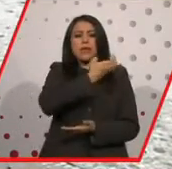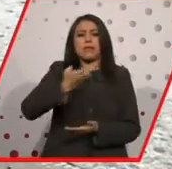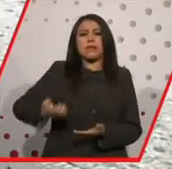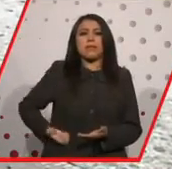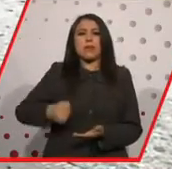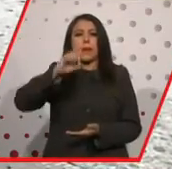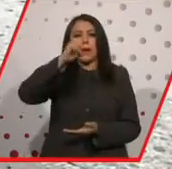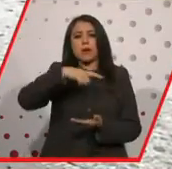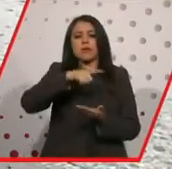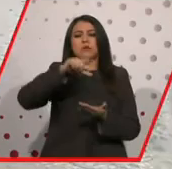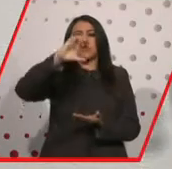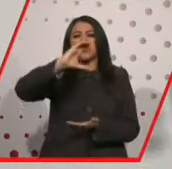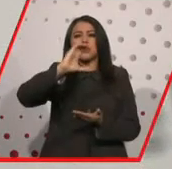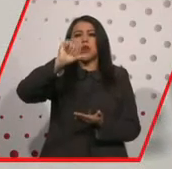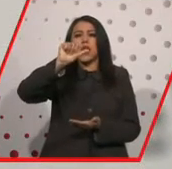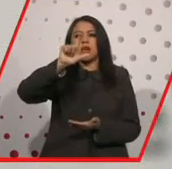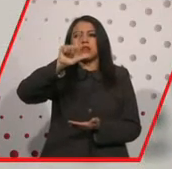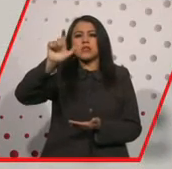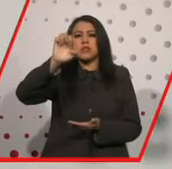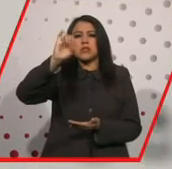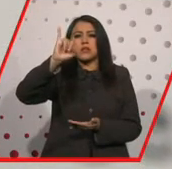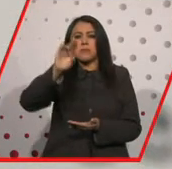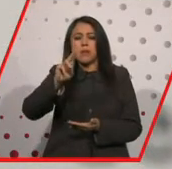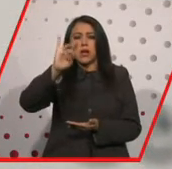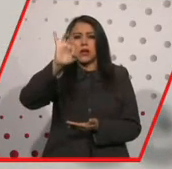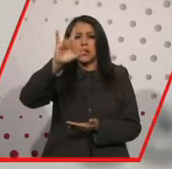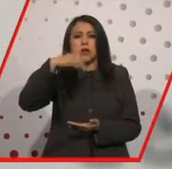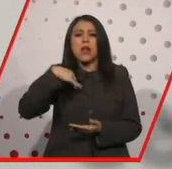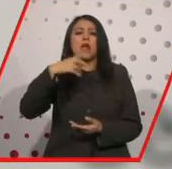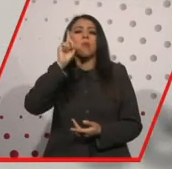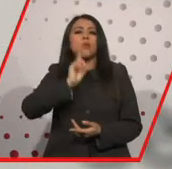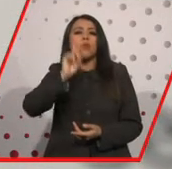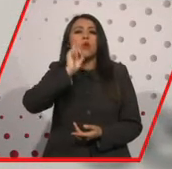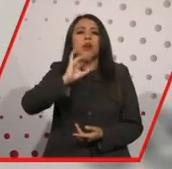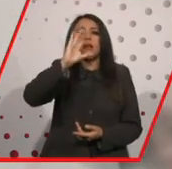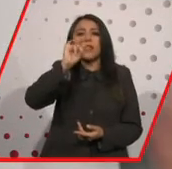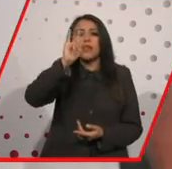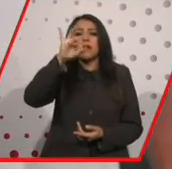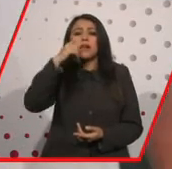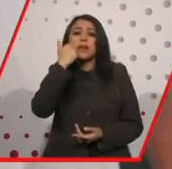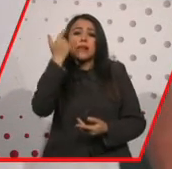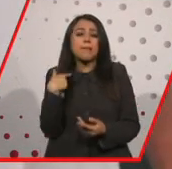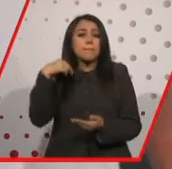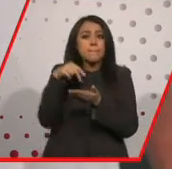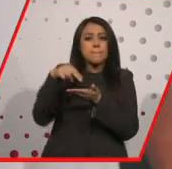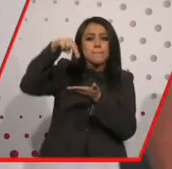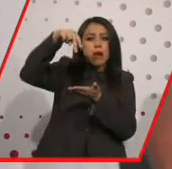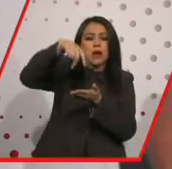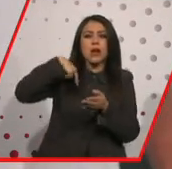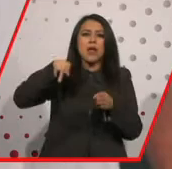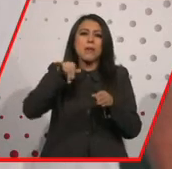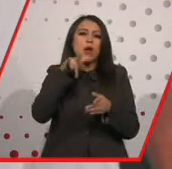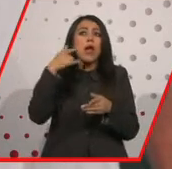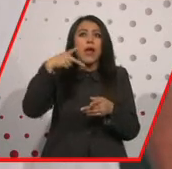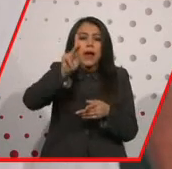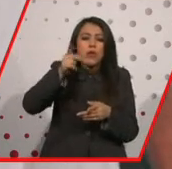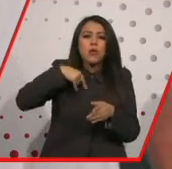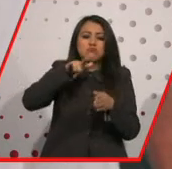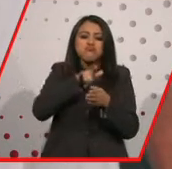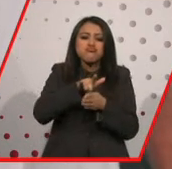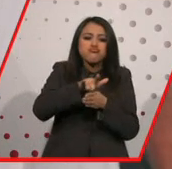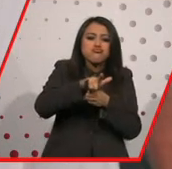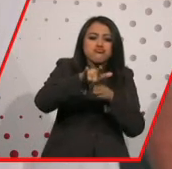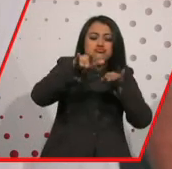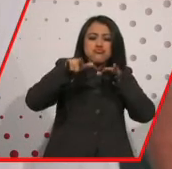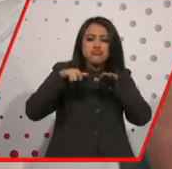por huir de los delincuentes, la señora Catalina Bautista Pérez desciende del vehículo en movimiento. Cuando va descendiendo del